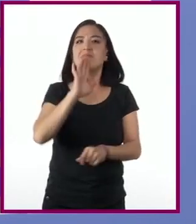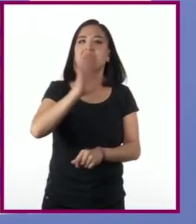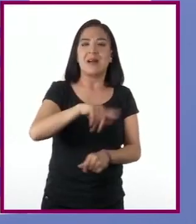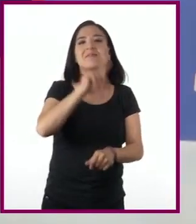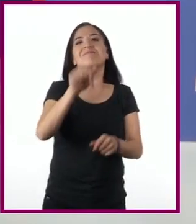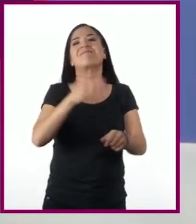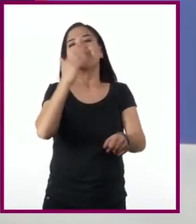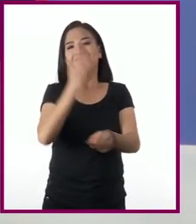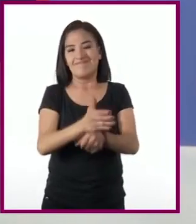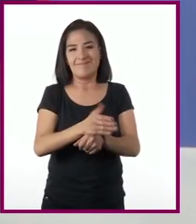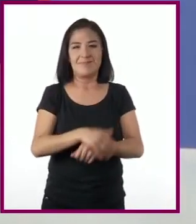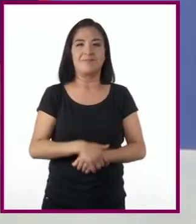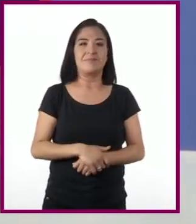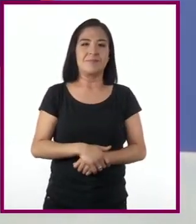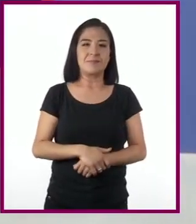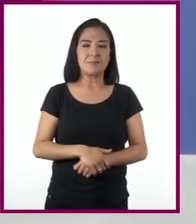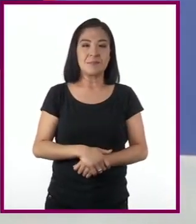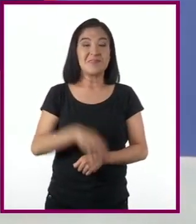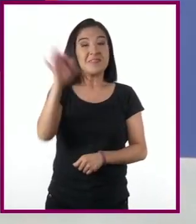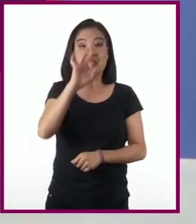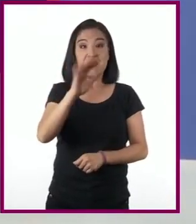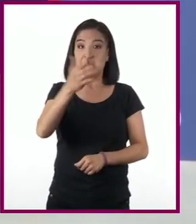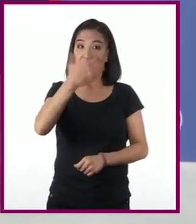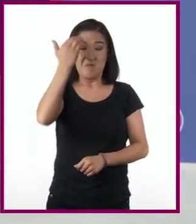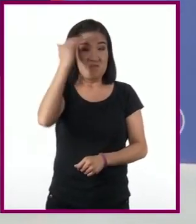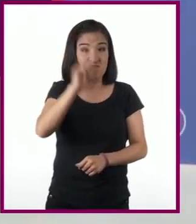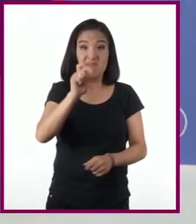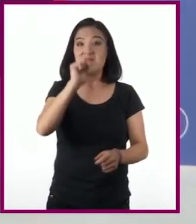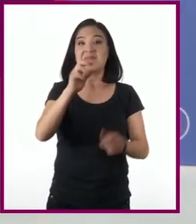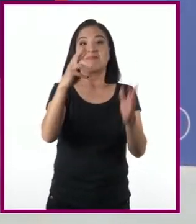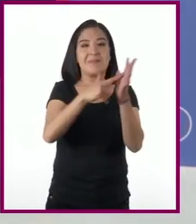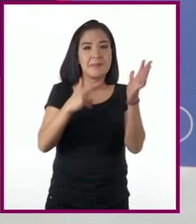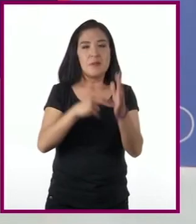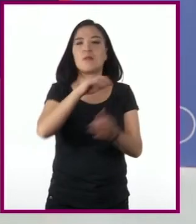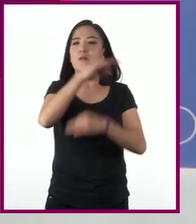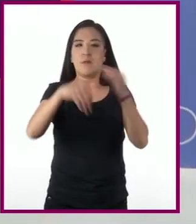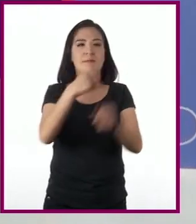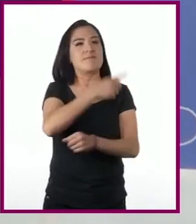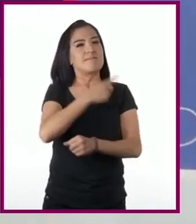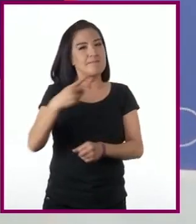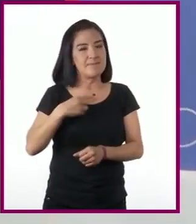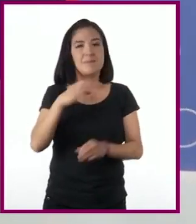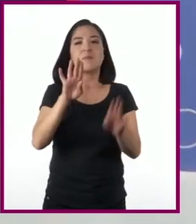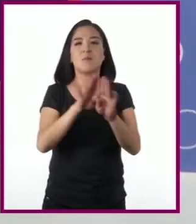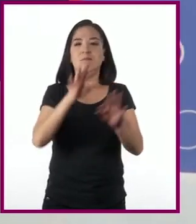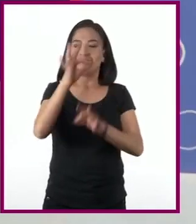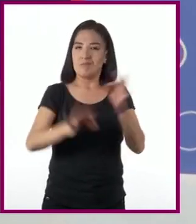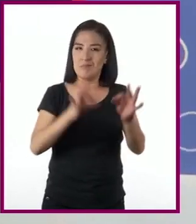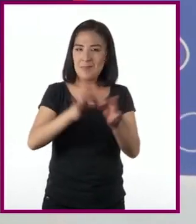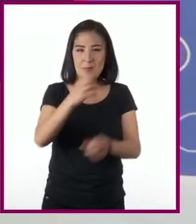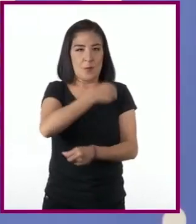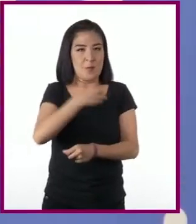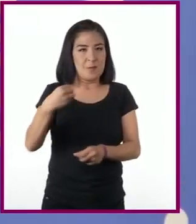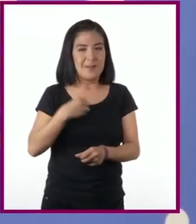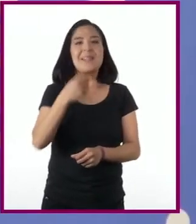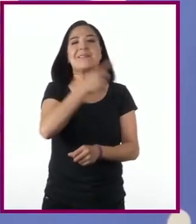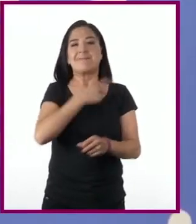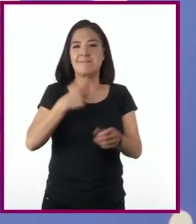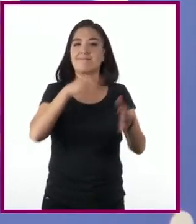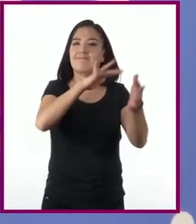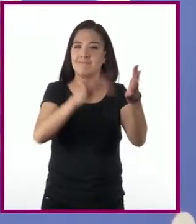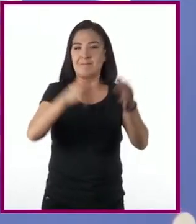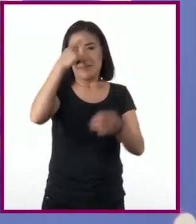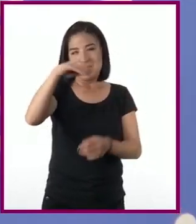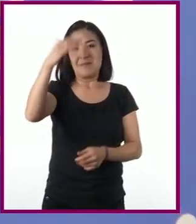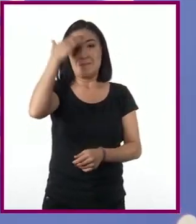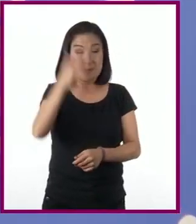sanción. Porque aunque no conozcamos las reglas, estamos obligadas y obligados a cumplirlas, así que más vale conocerlas.